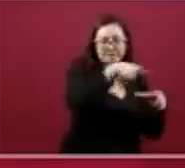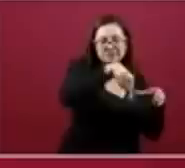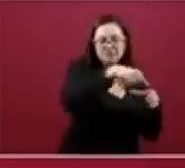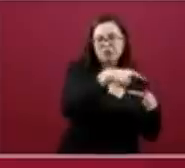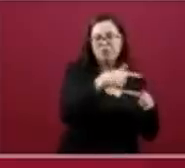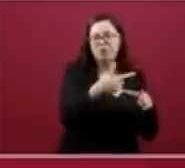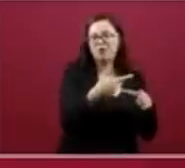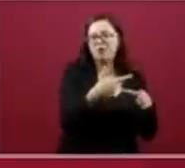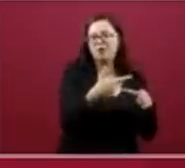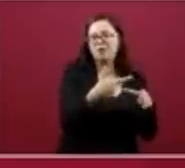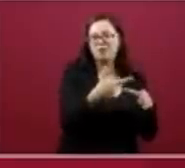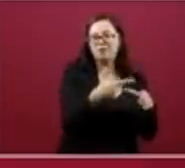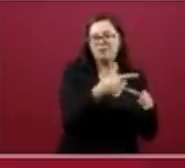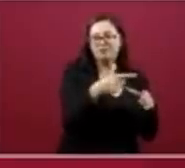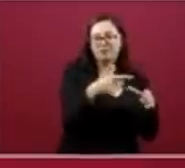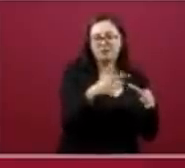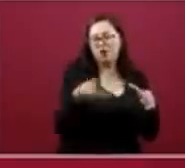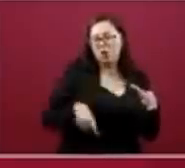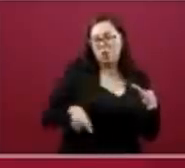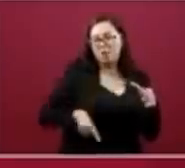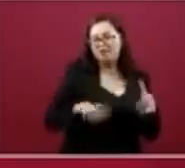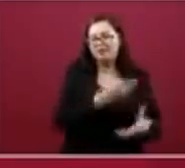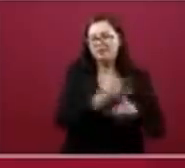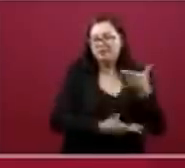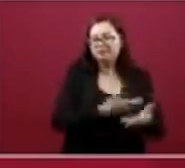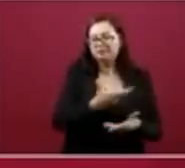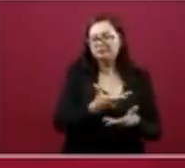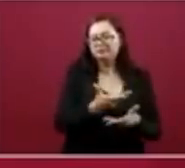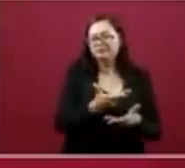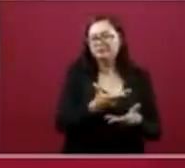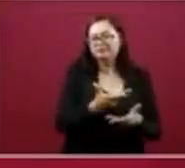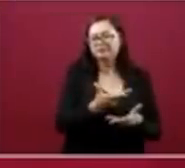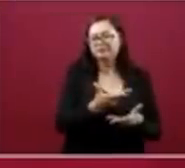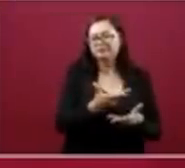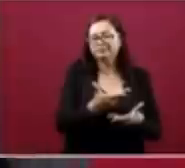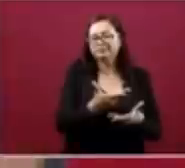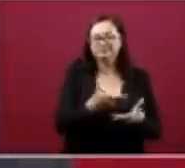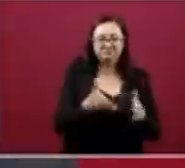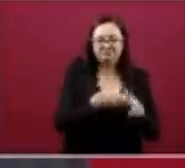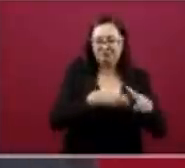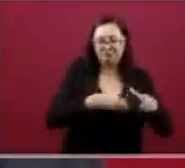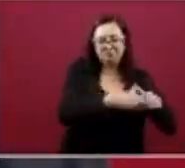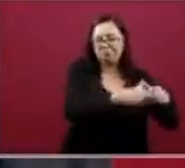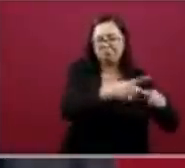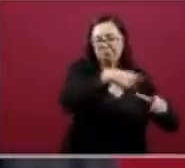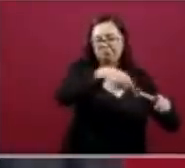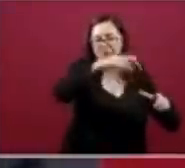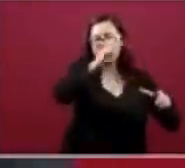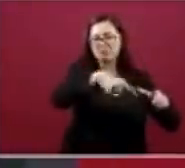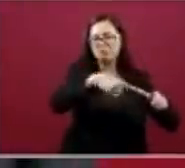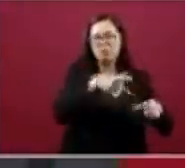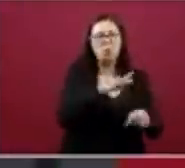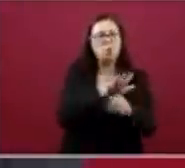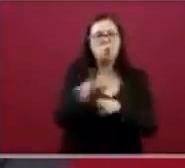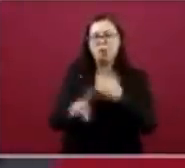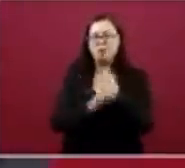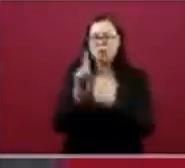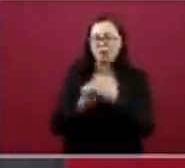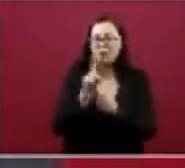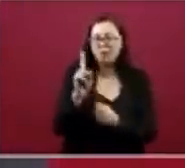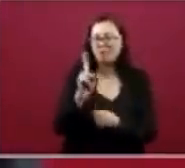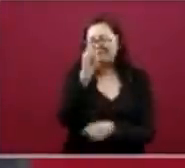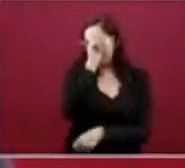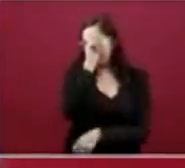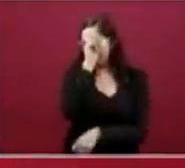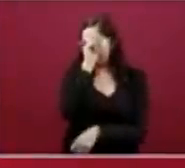servidores públicos o funcionarios públicos del periodo neoliberal, lo principal o